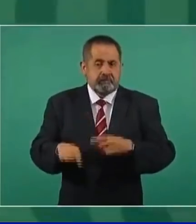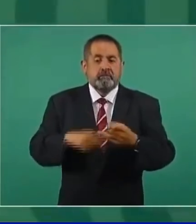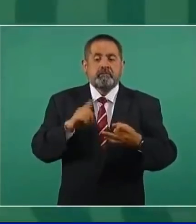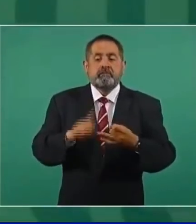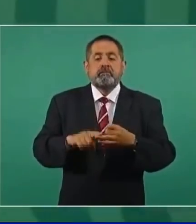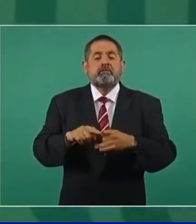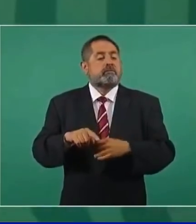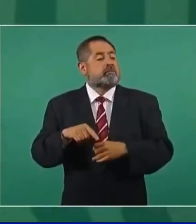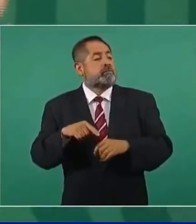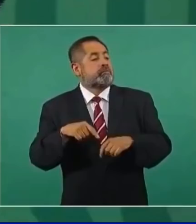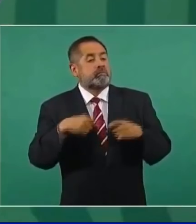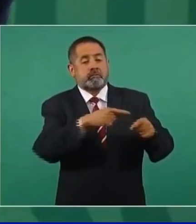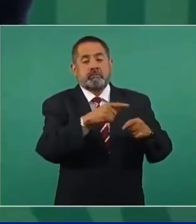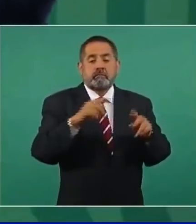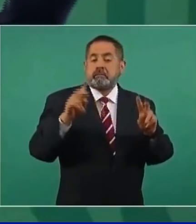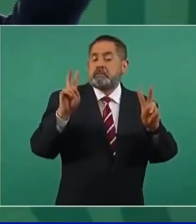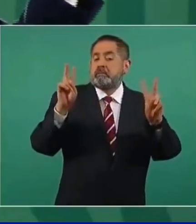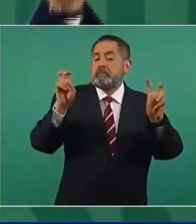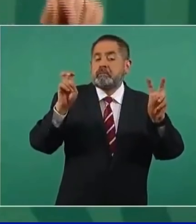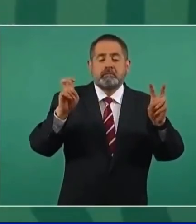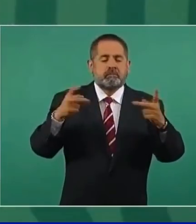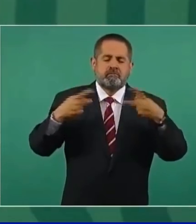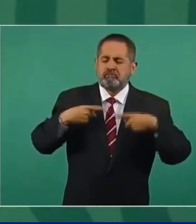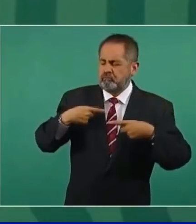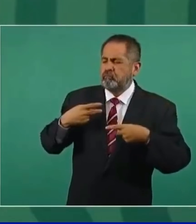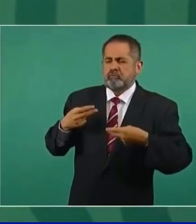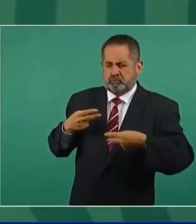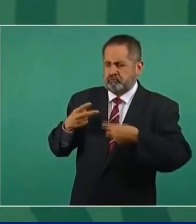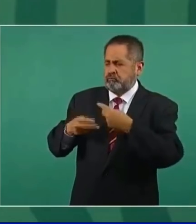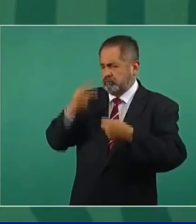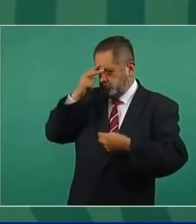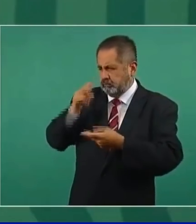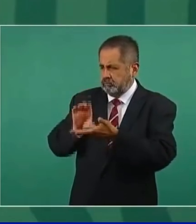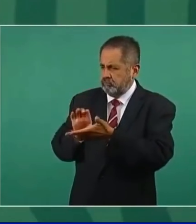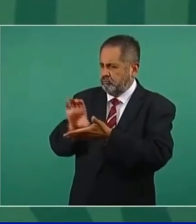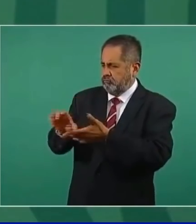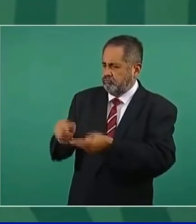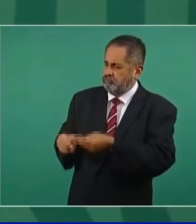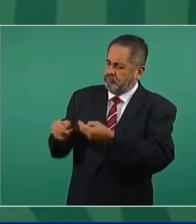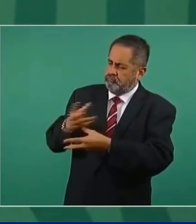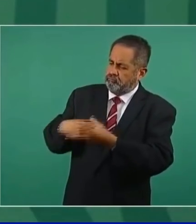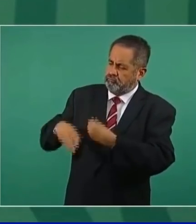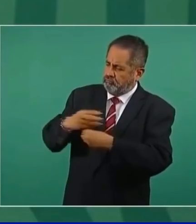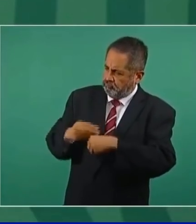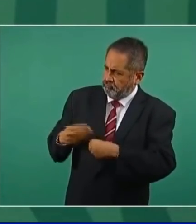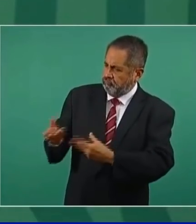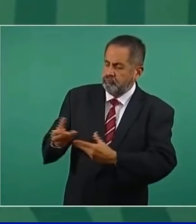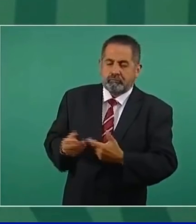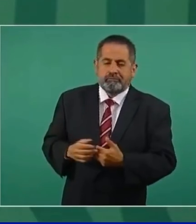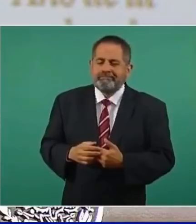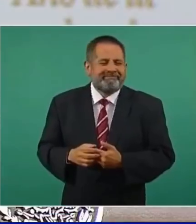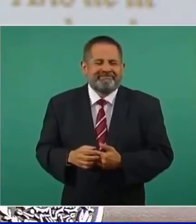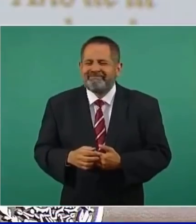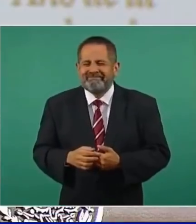llegan los inversionistas, entre comillas. ¿Saben? La mayoría de ellos